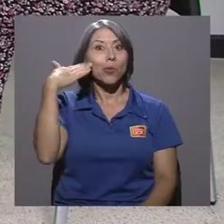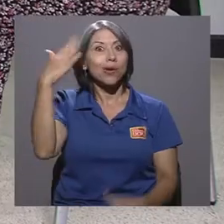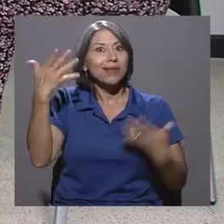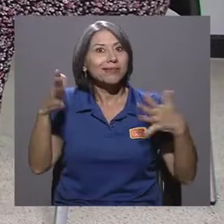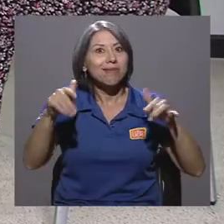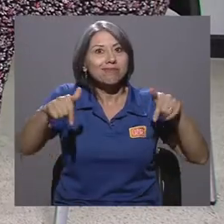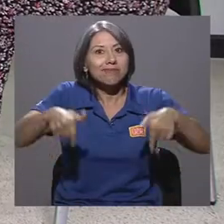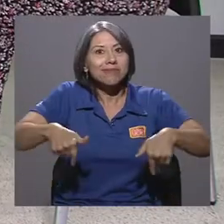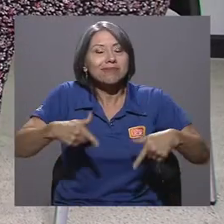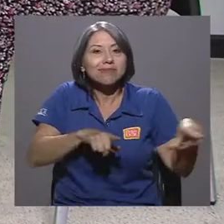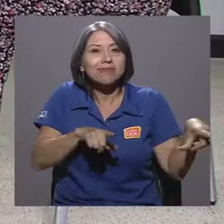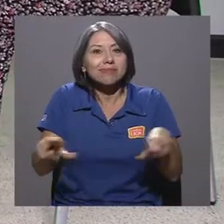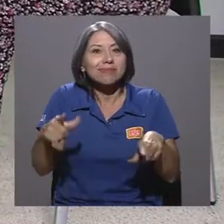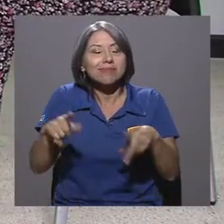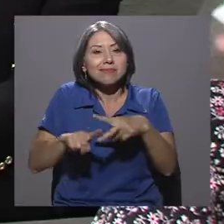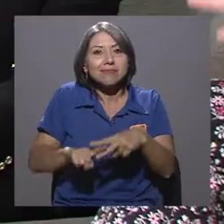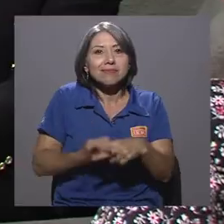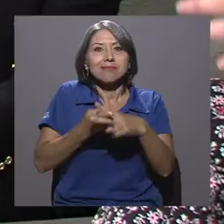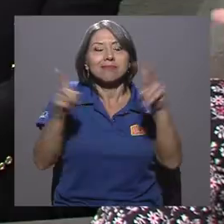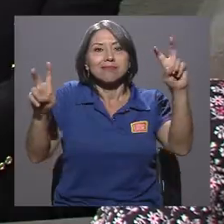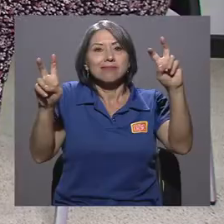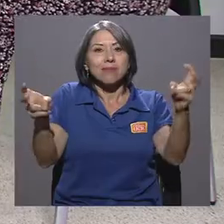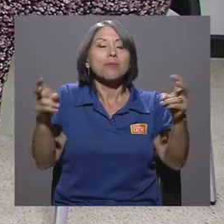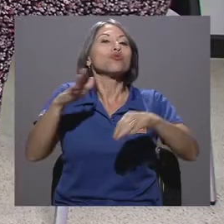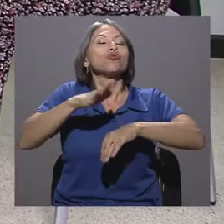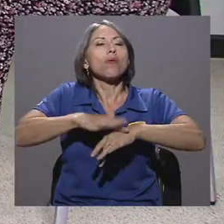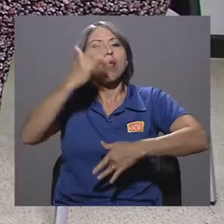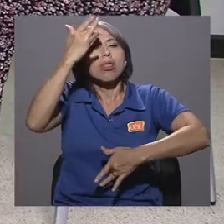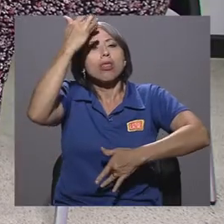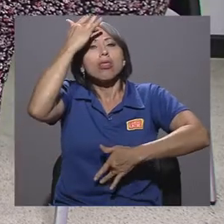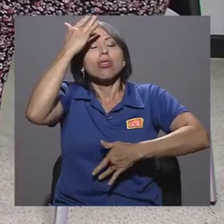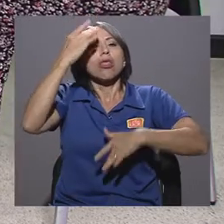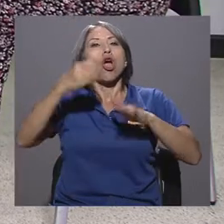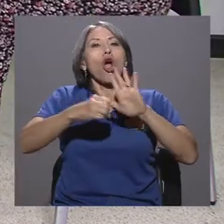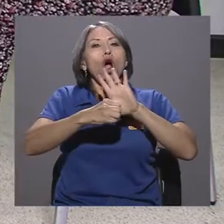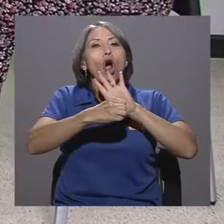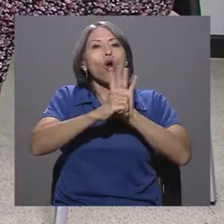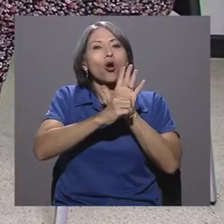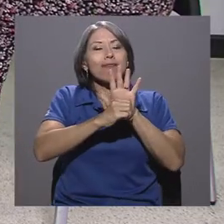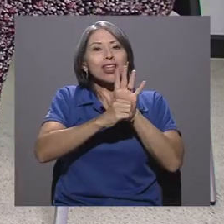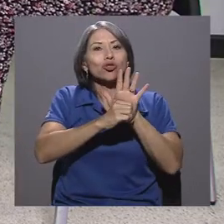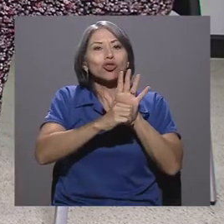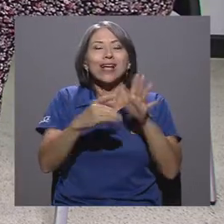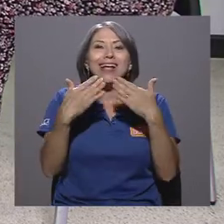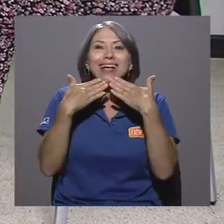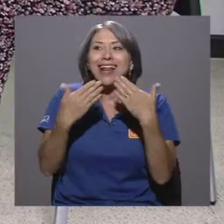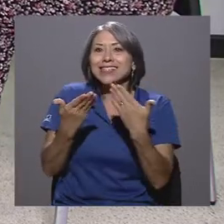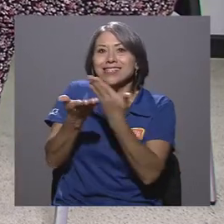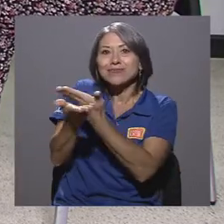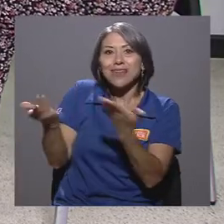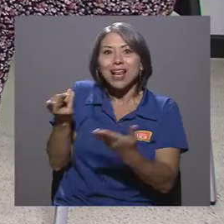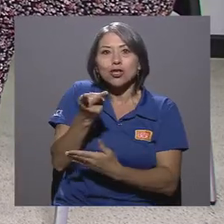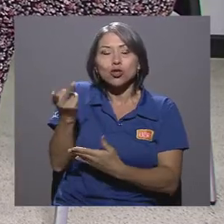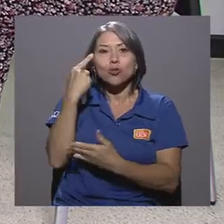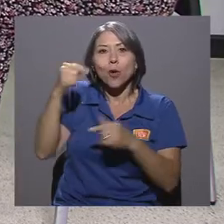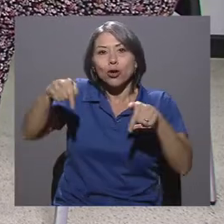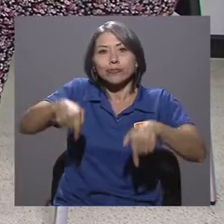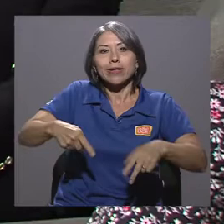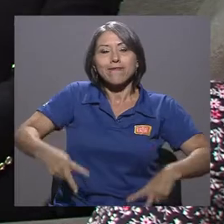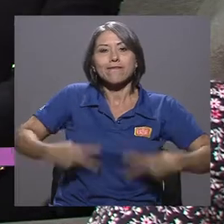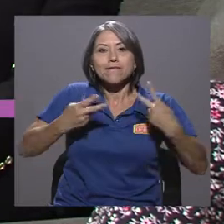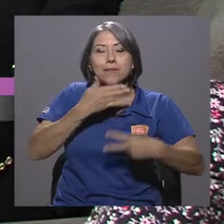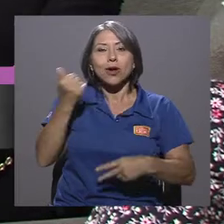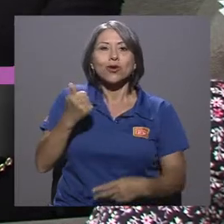Hola, ya estamos acá pues listos para iniciar este tema acerca del coronavirus. Muchas gracias a las dos por estar acá con nosotros en Vivir